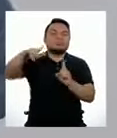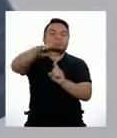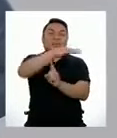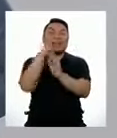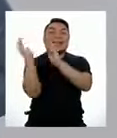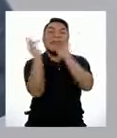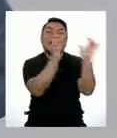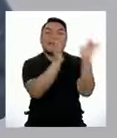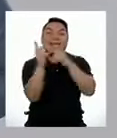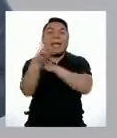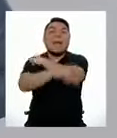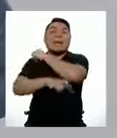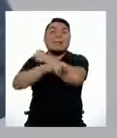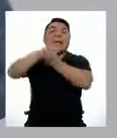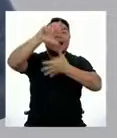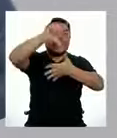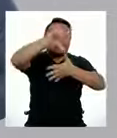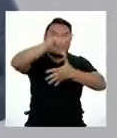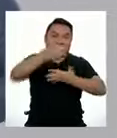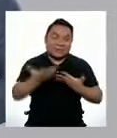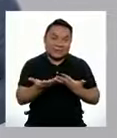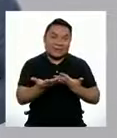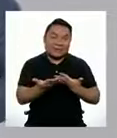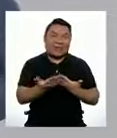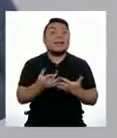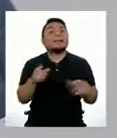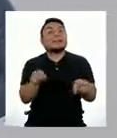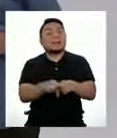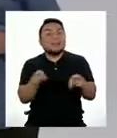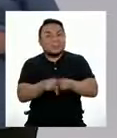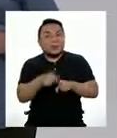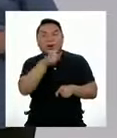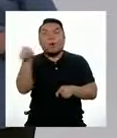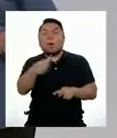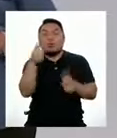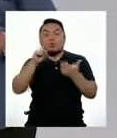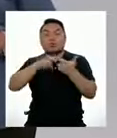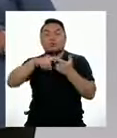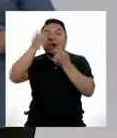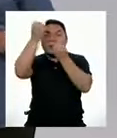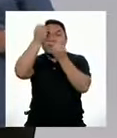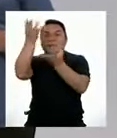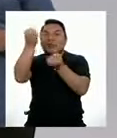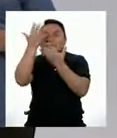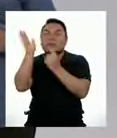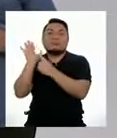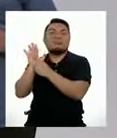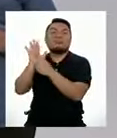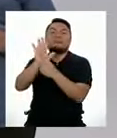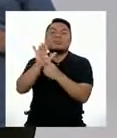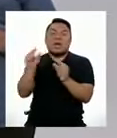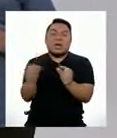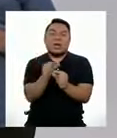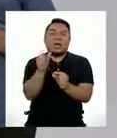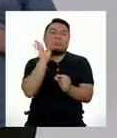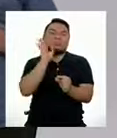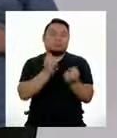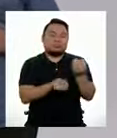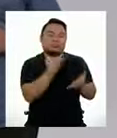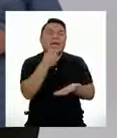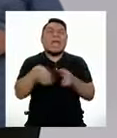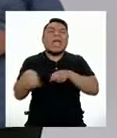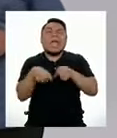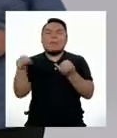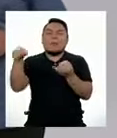del aire en los países de América Latina, así como información sobre las actividades que producen gases de efecto